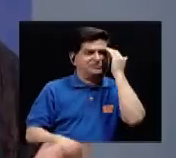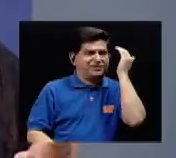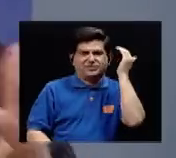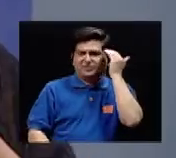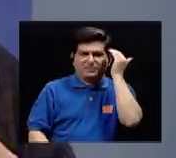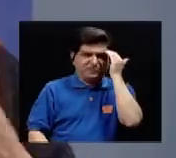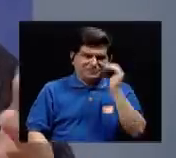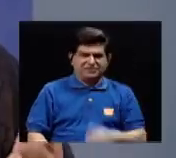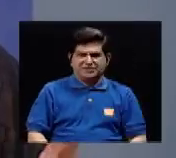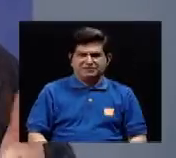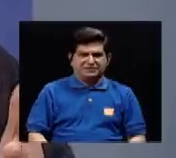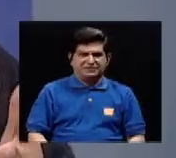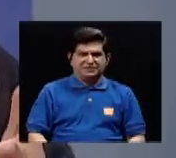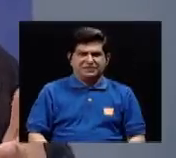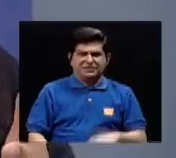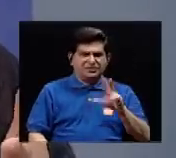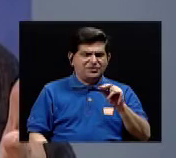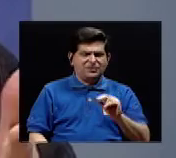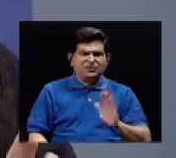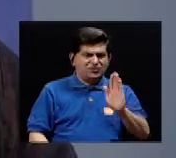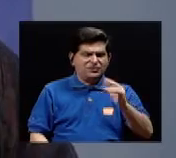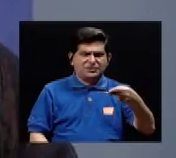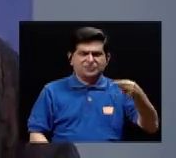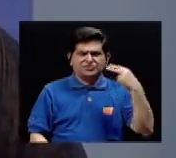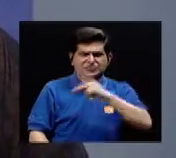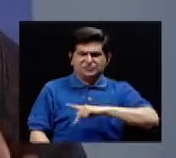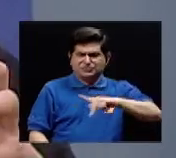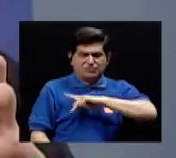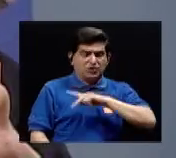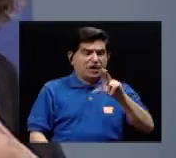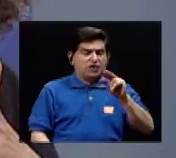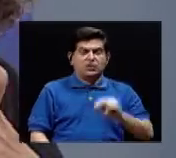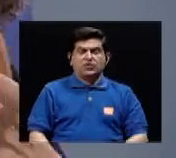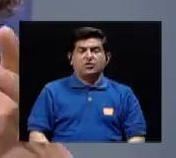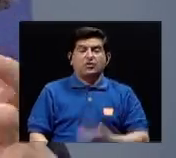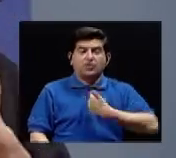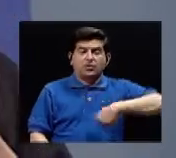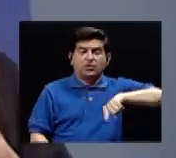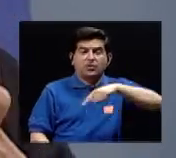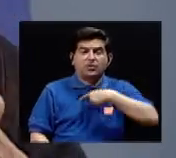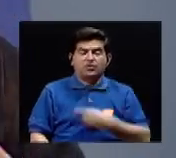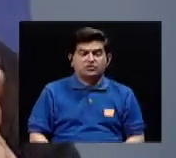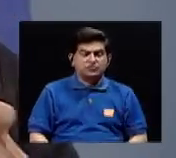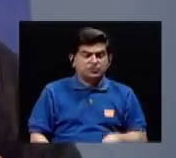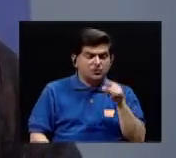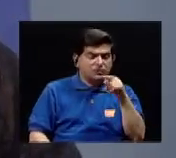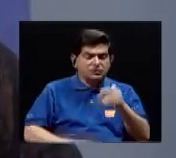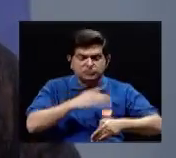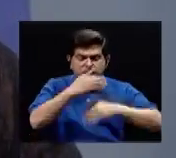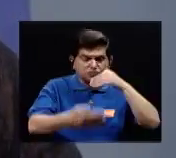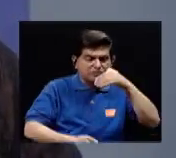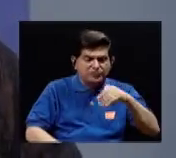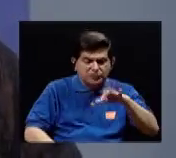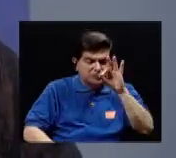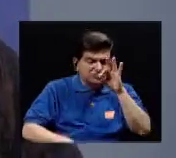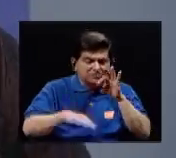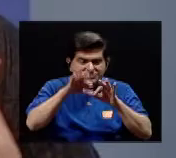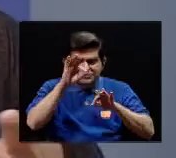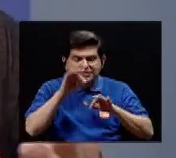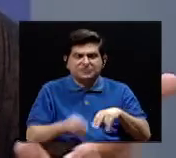no sabíamos muchísimo más que eso. Más de la historia personal, digamos, no, de ella. Y creo que la fuimos descubriendo.